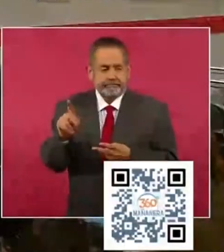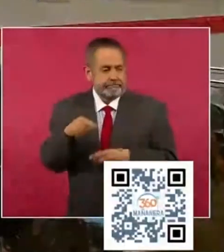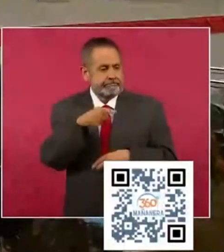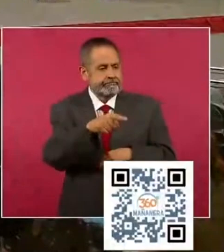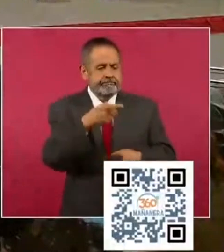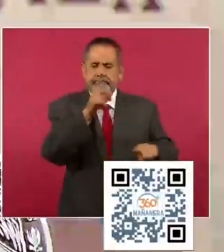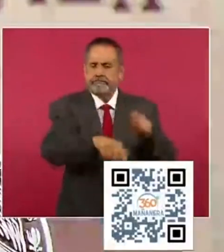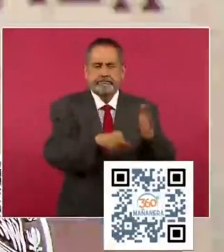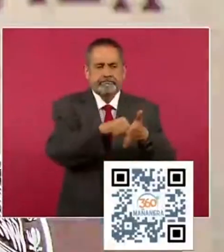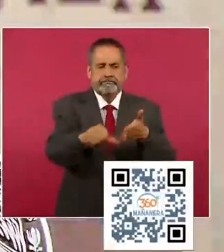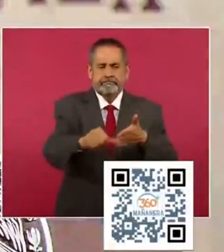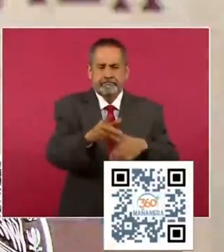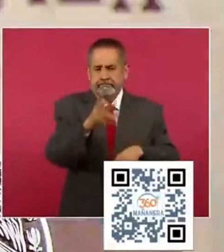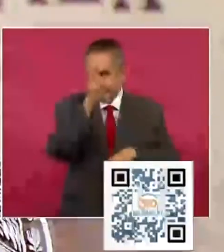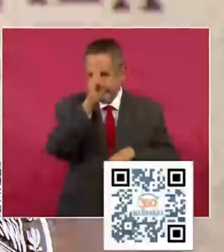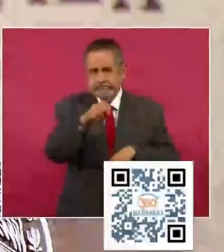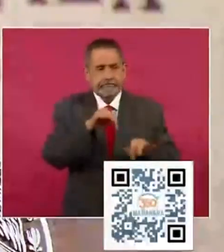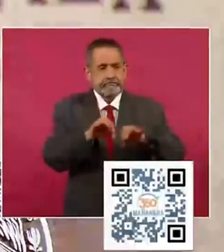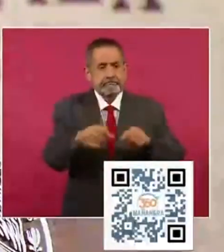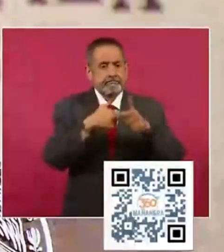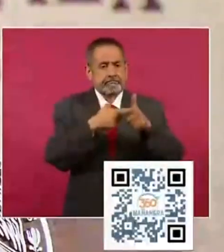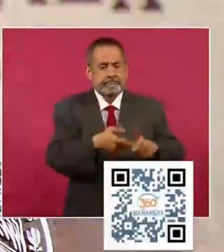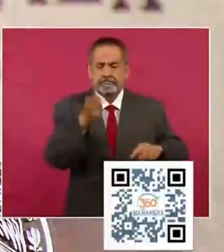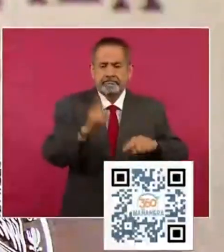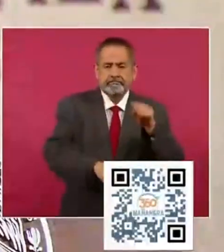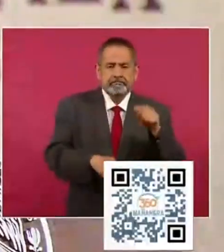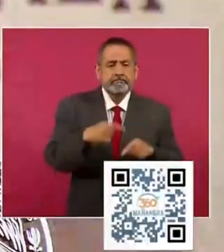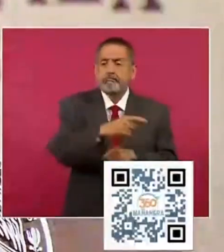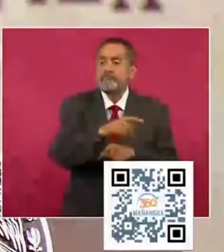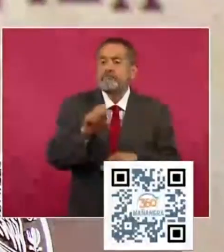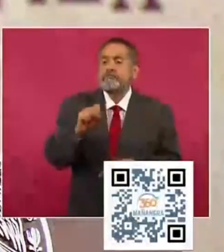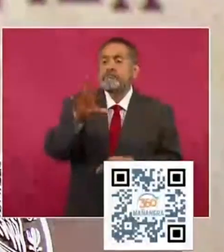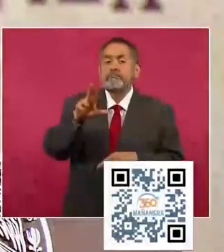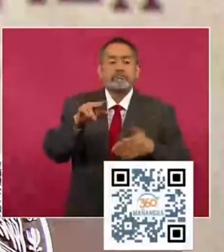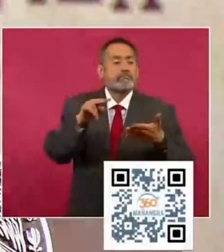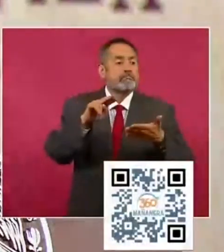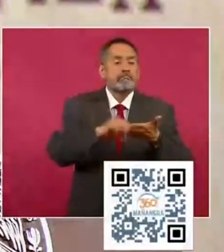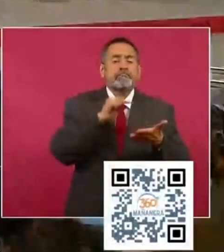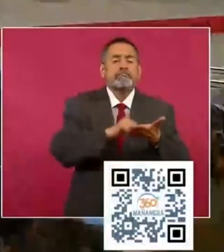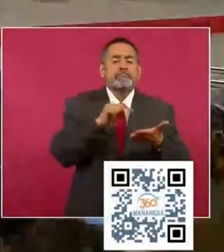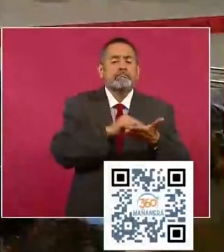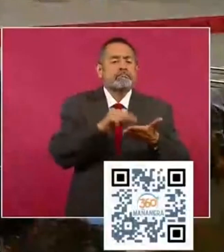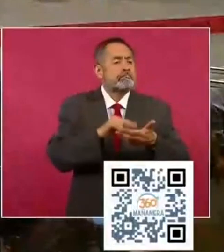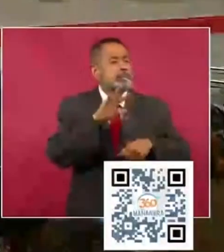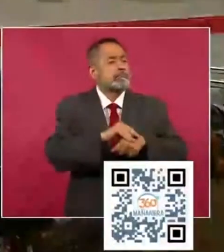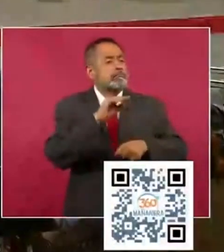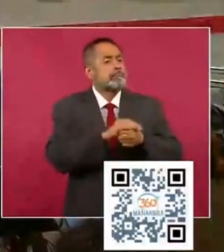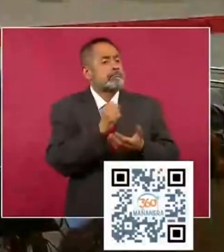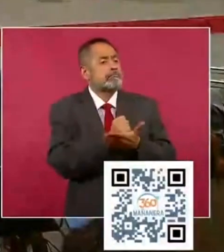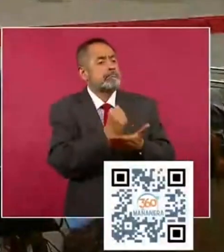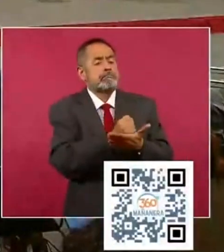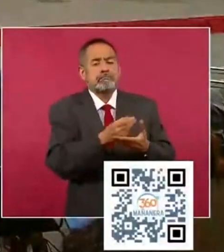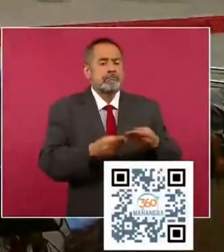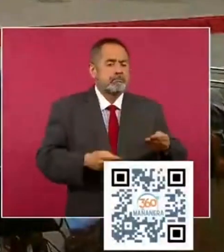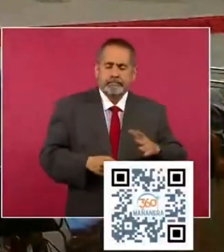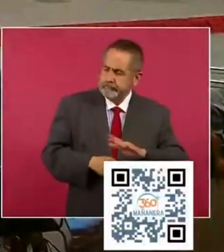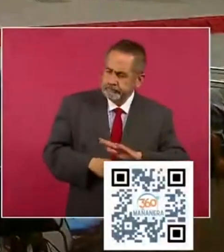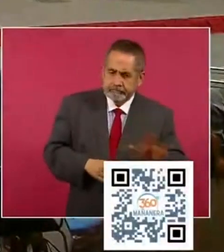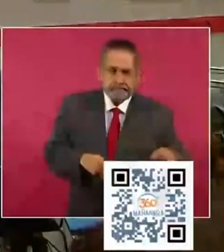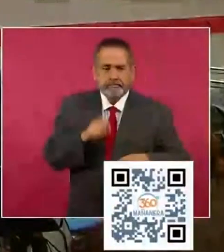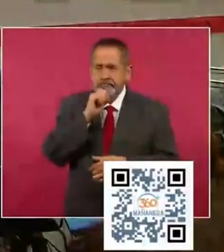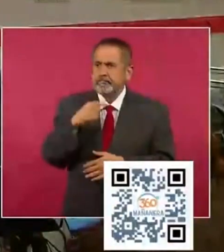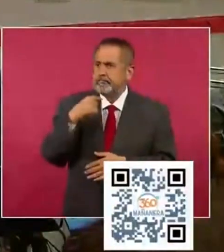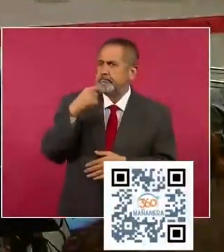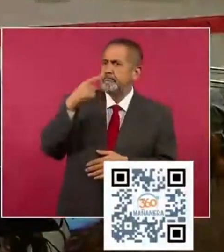a esta exdirectora que firmó la sesenta y cinco autorizaciones también se han presentado juicios de lesividad del tribunal